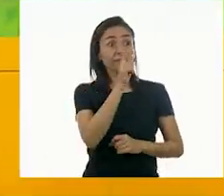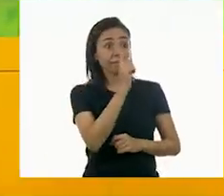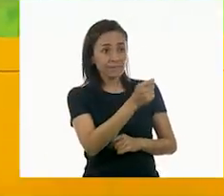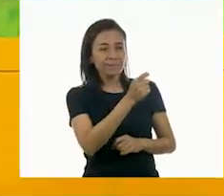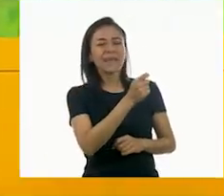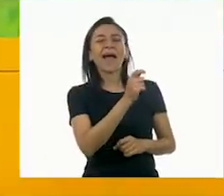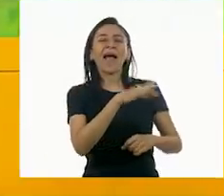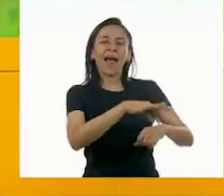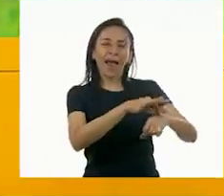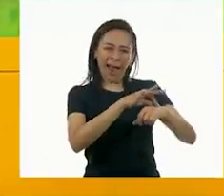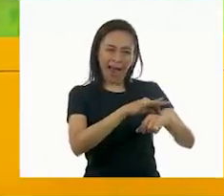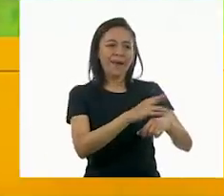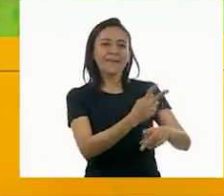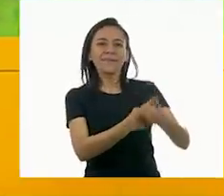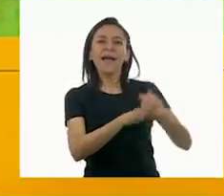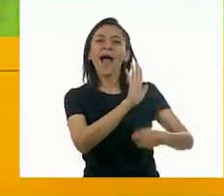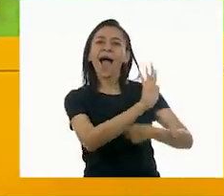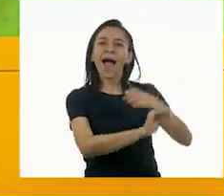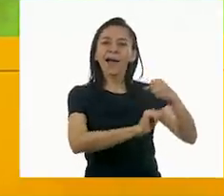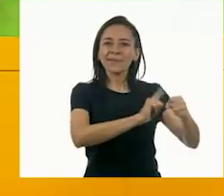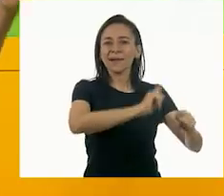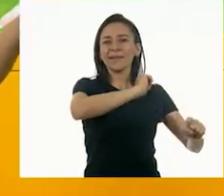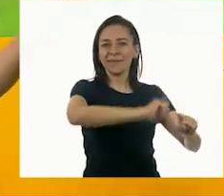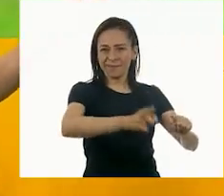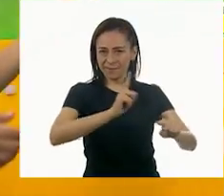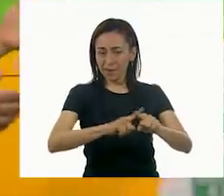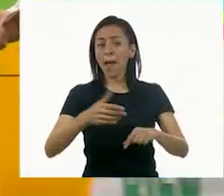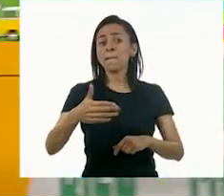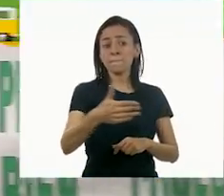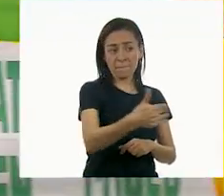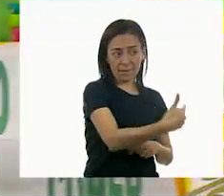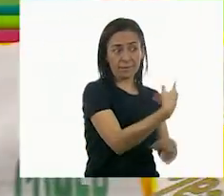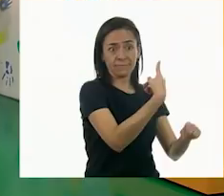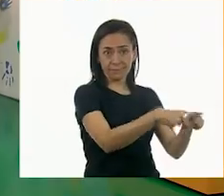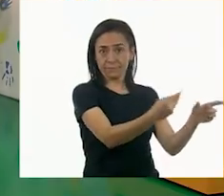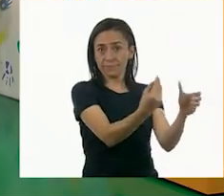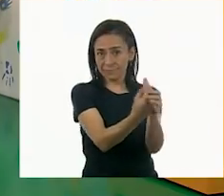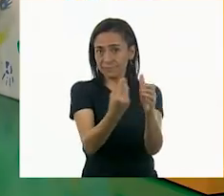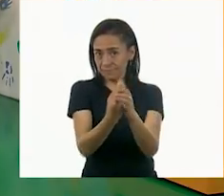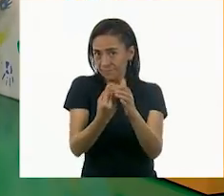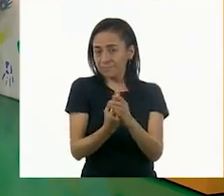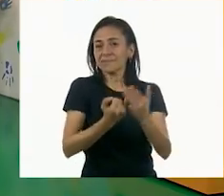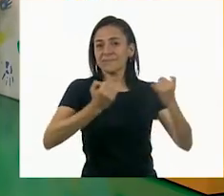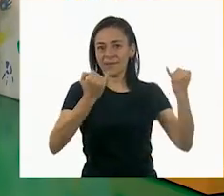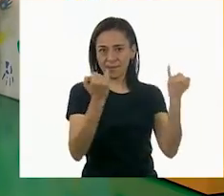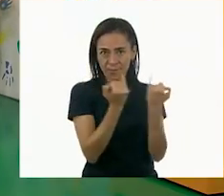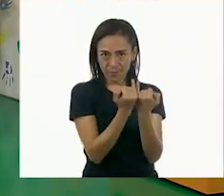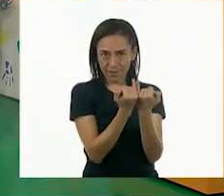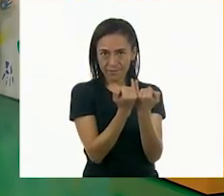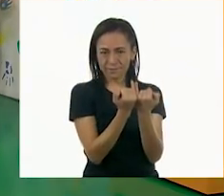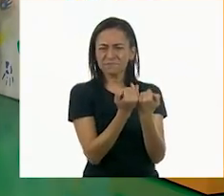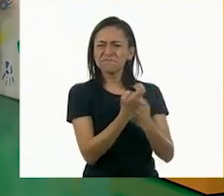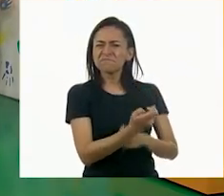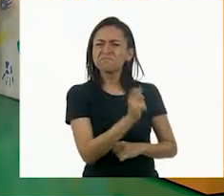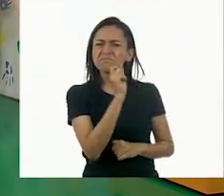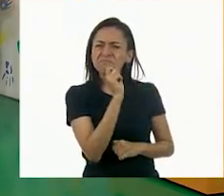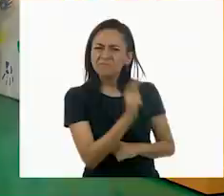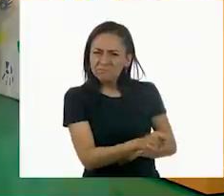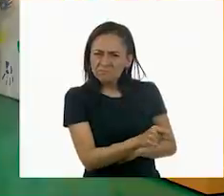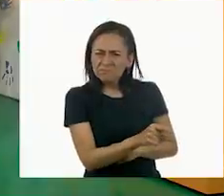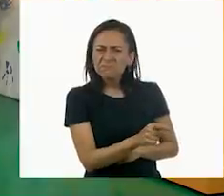diferentes animales y pescados. Muy bien, vamos a ver. Que también van derivadas